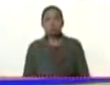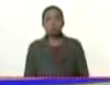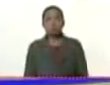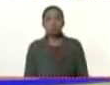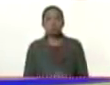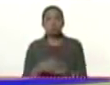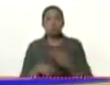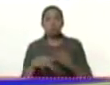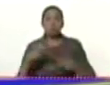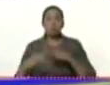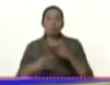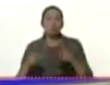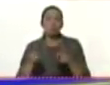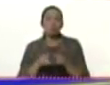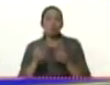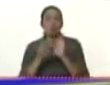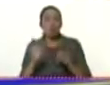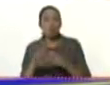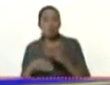para ir a producir